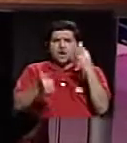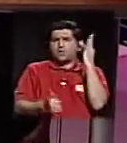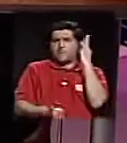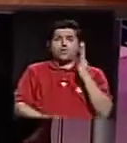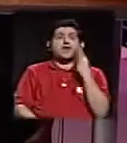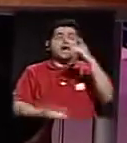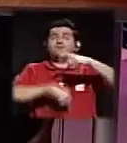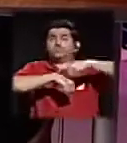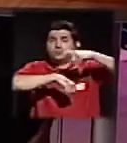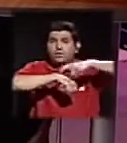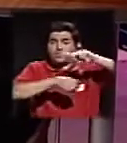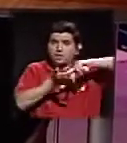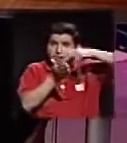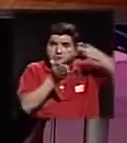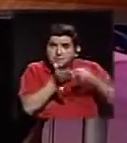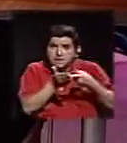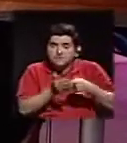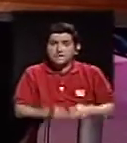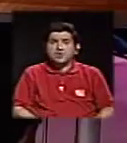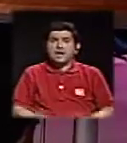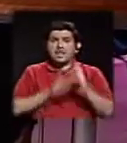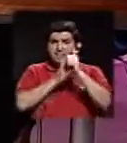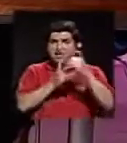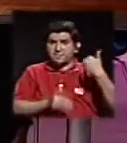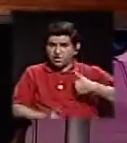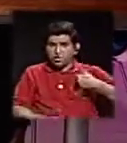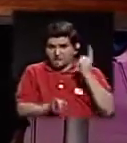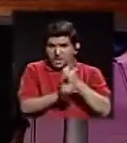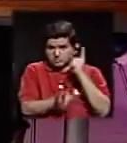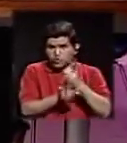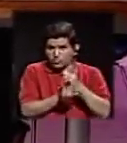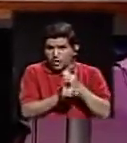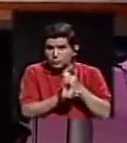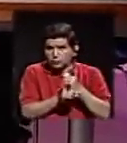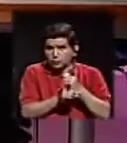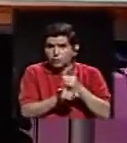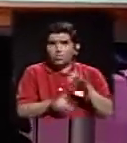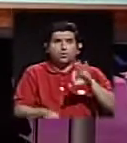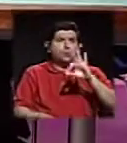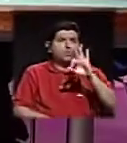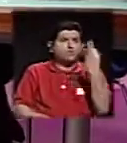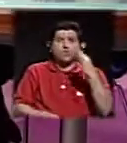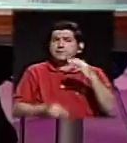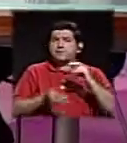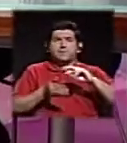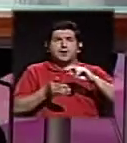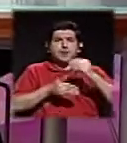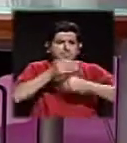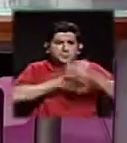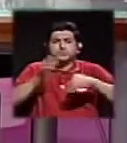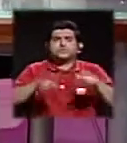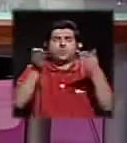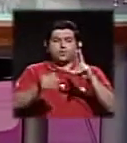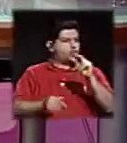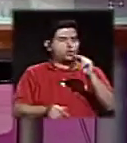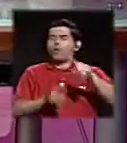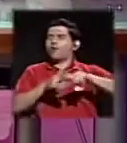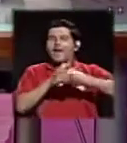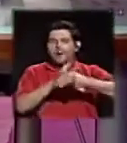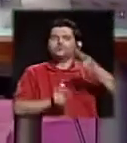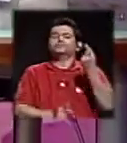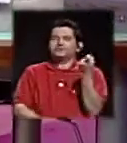mujer que si en el otro período este va a encabezar un hombre eso es así o no como se va a definir no precisamente tenemos que hacer ese ajuste